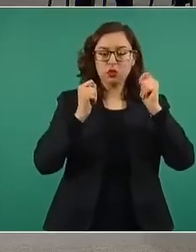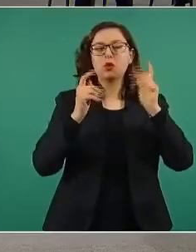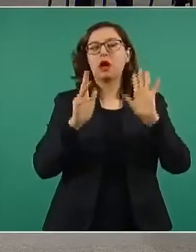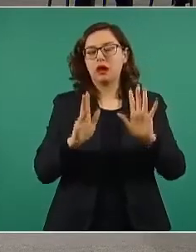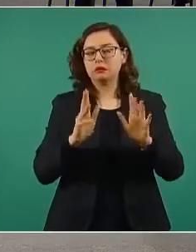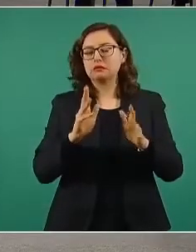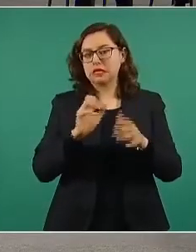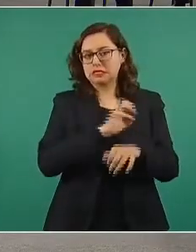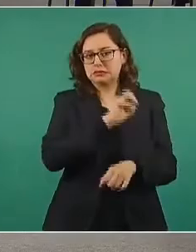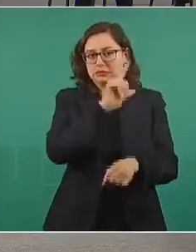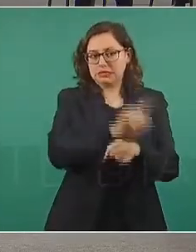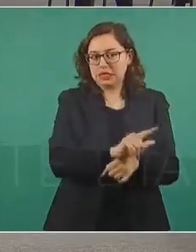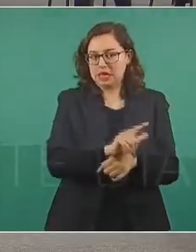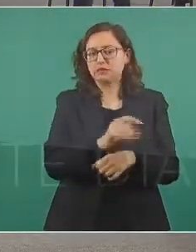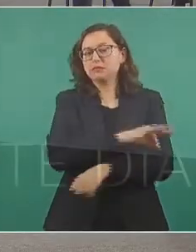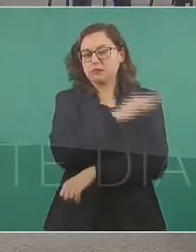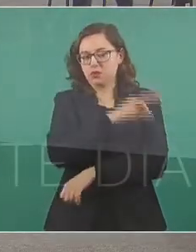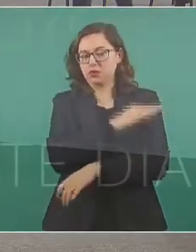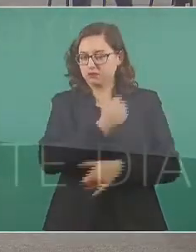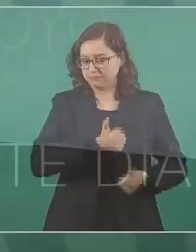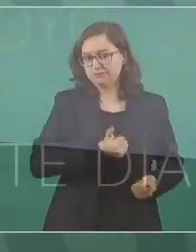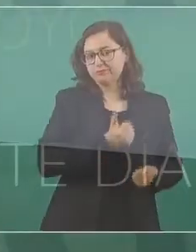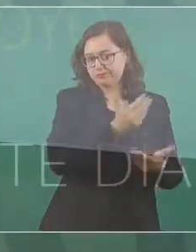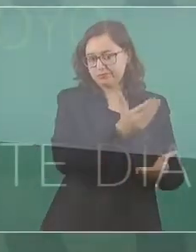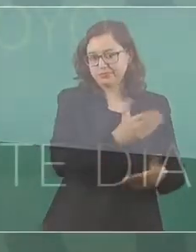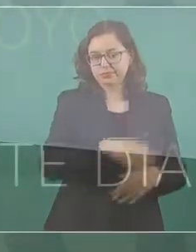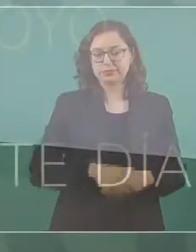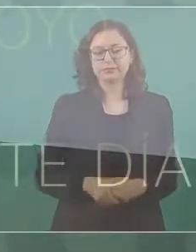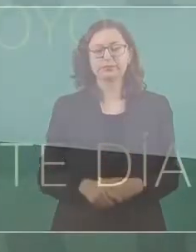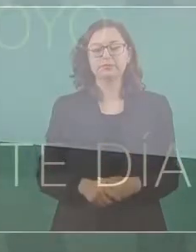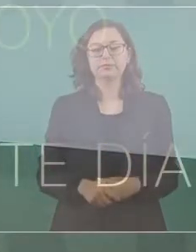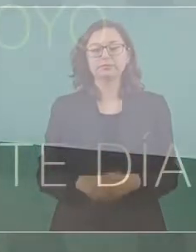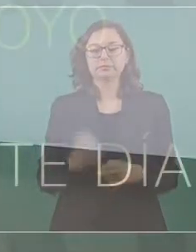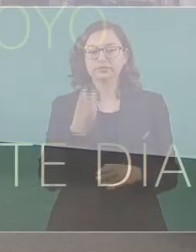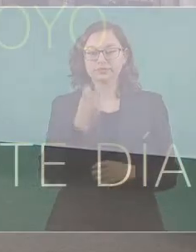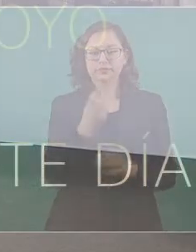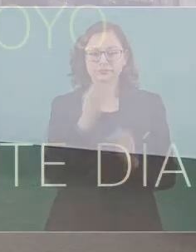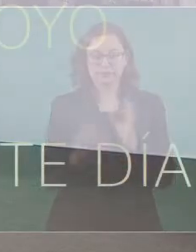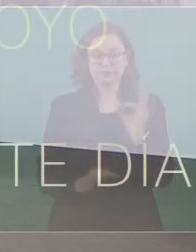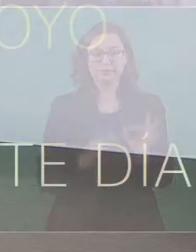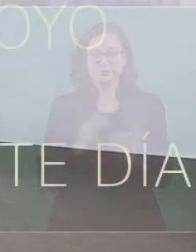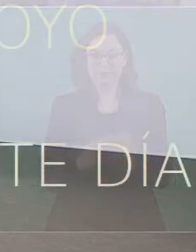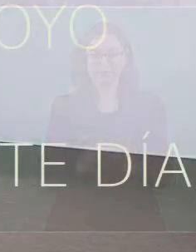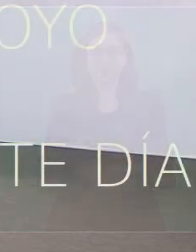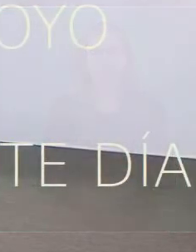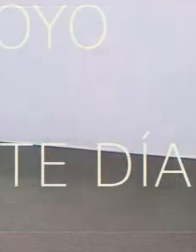desplazando todas las vacunas necesarias para lograr las coberturas. Esto es todo, presidente.